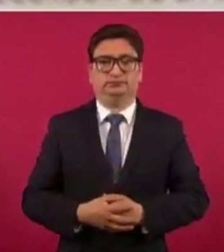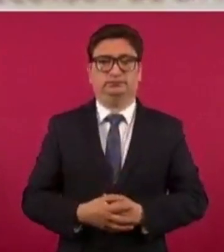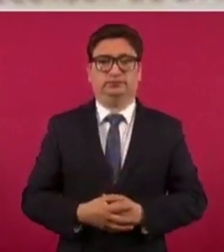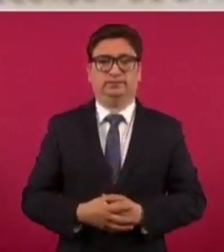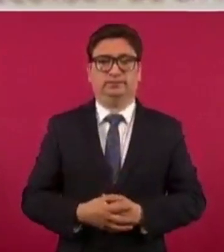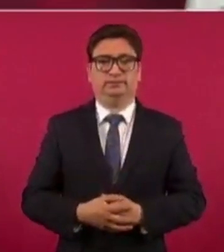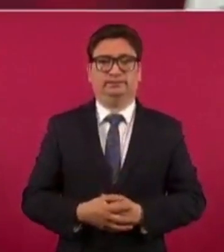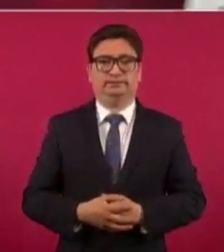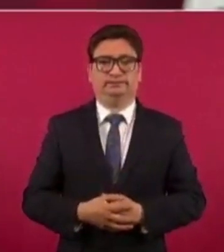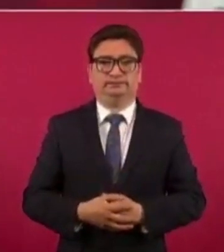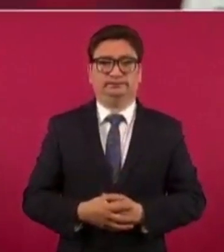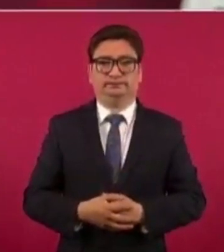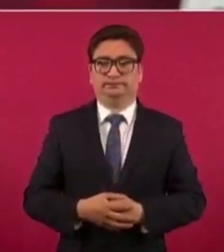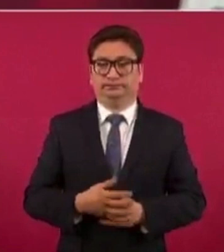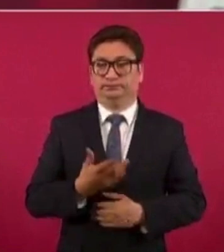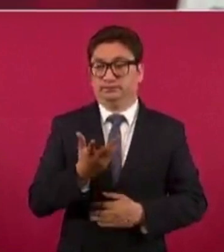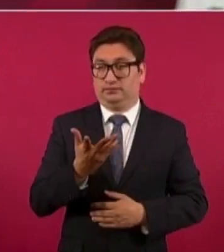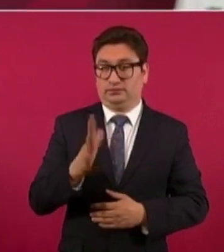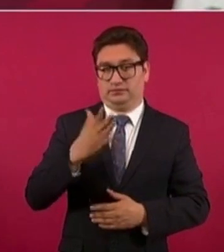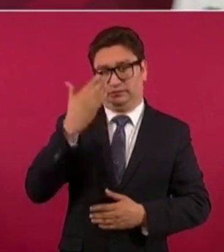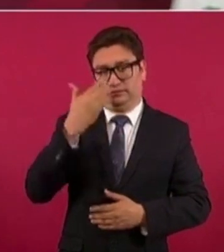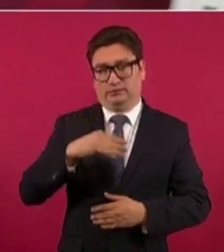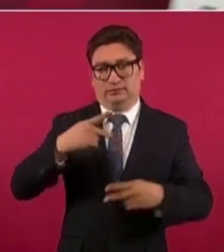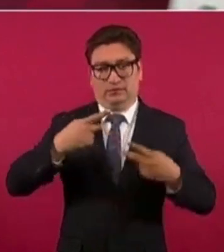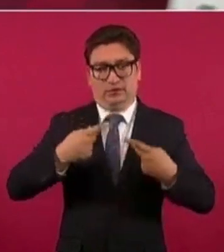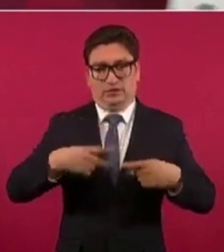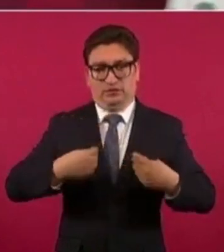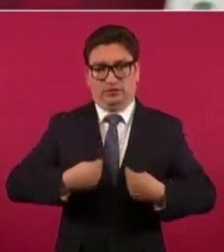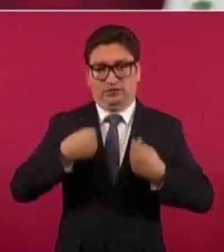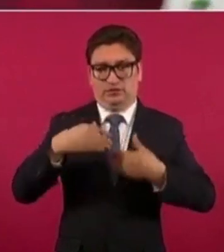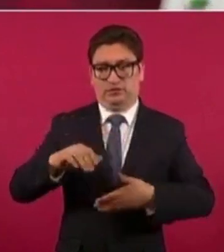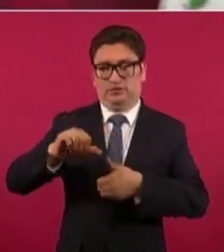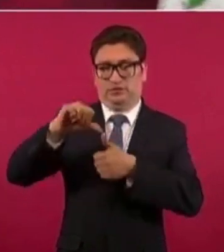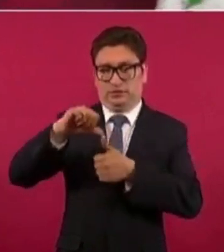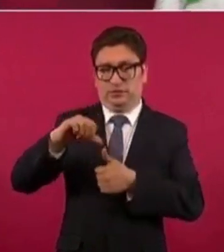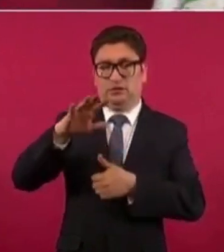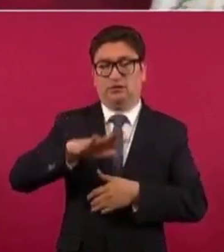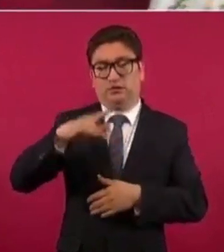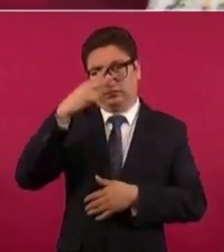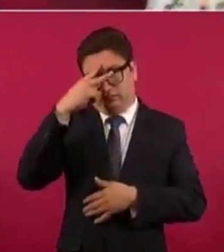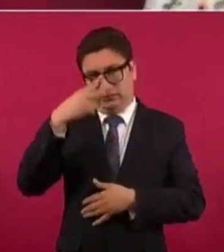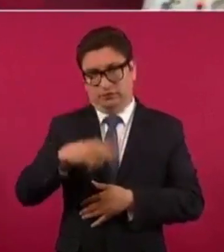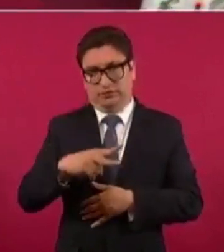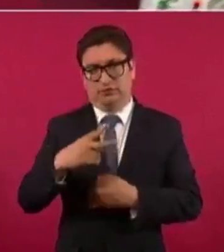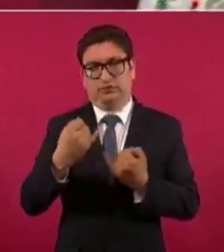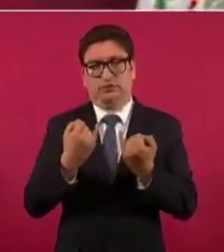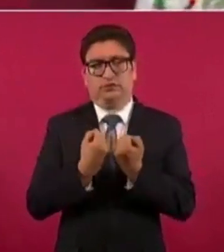de los centroamericanos, de mexicanos,